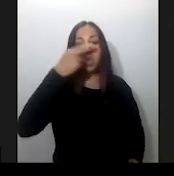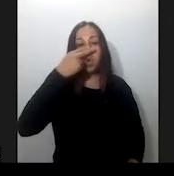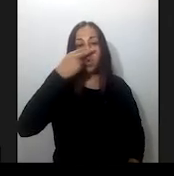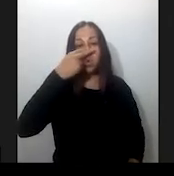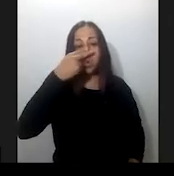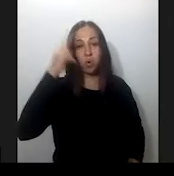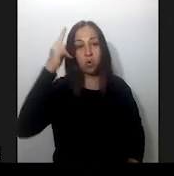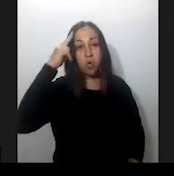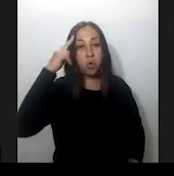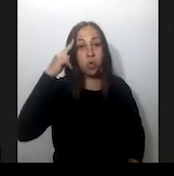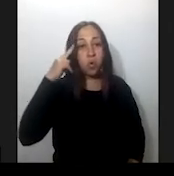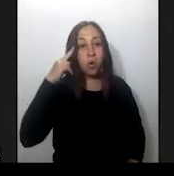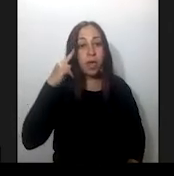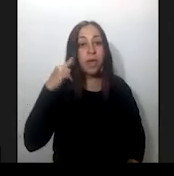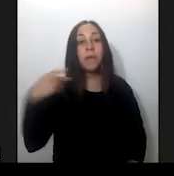9500 París.